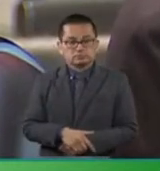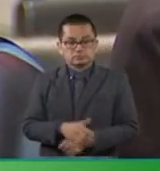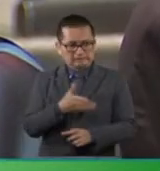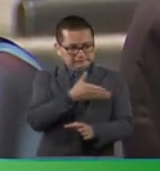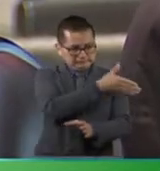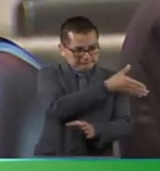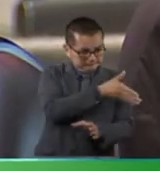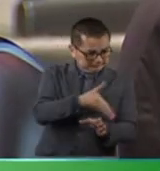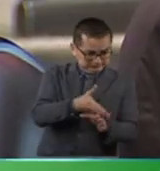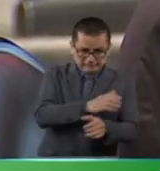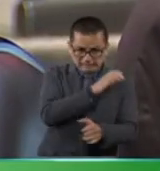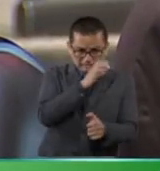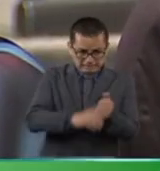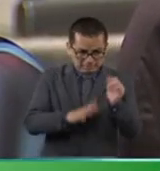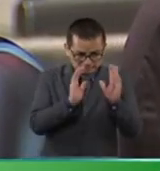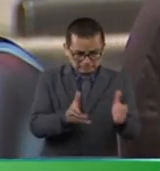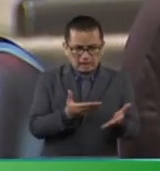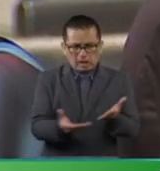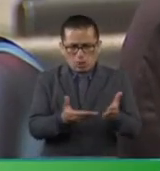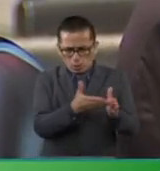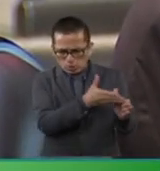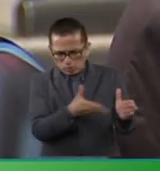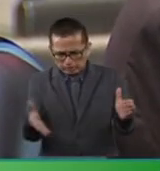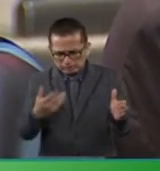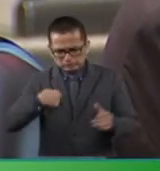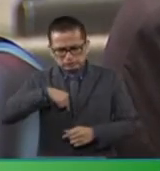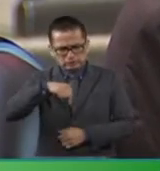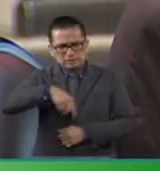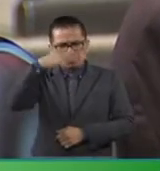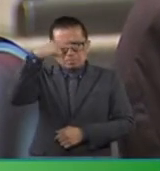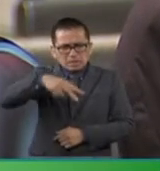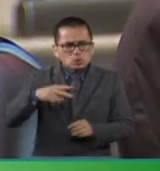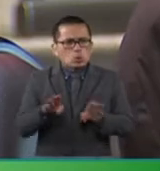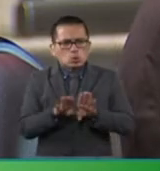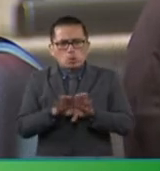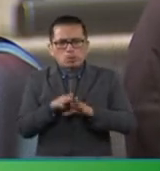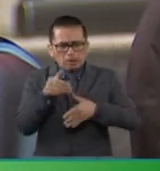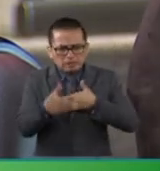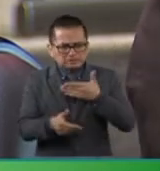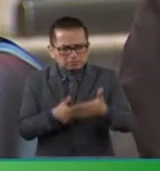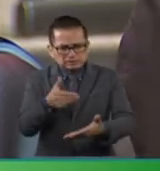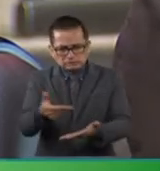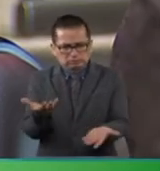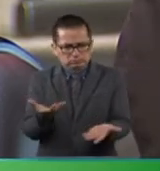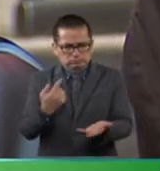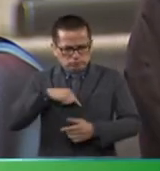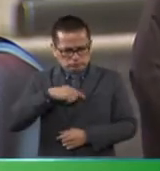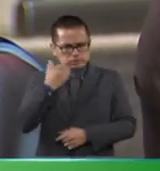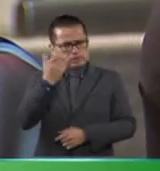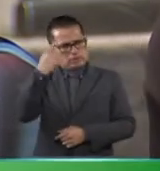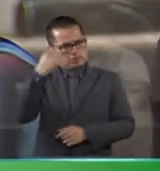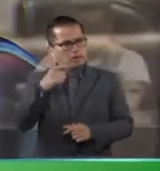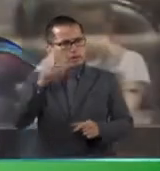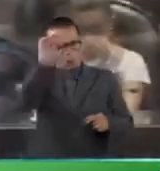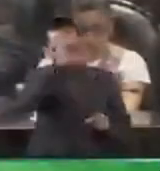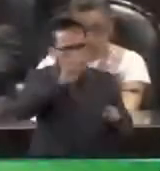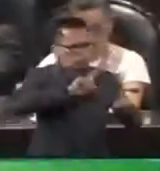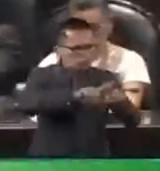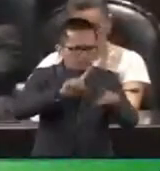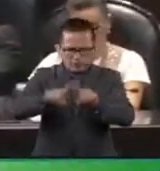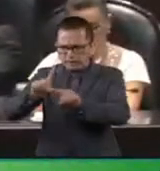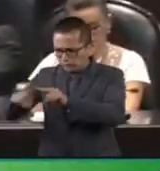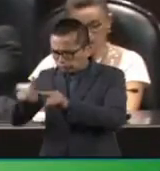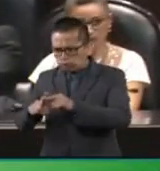y hacia dónde queremos llevar al estado mexicano queremos avanzar hacia un pluralismo republicano y democrático